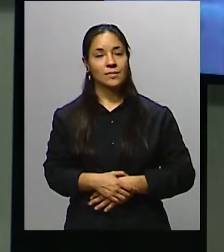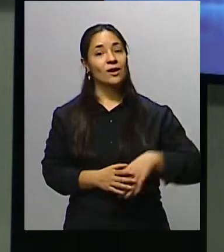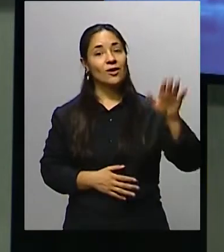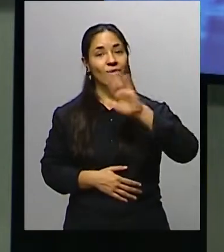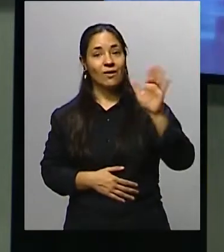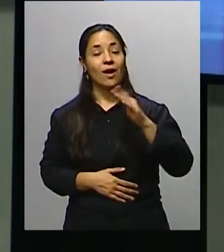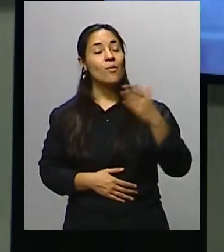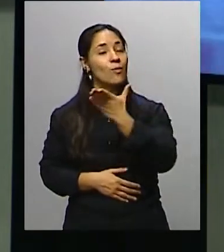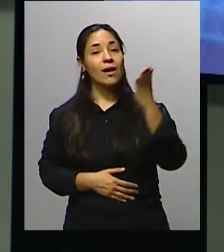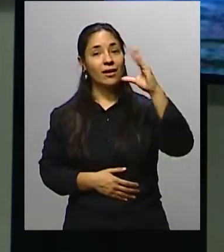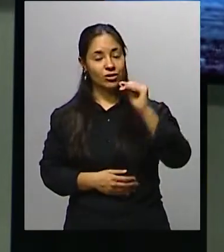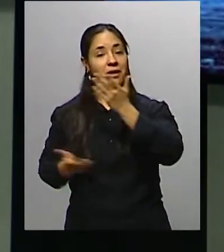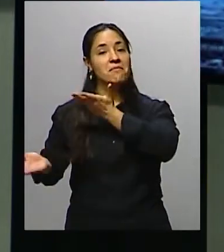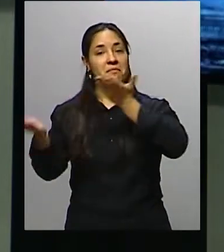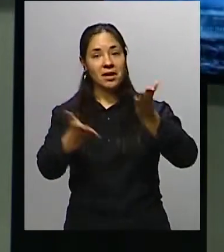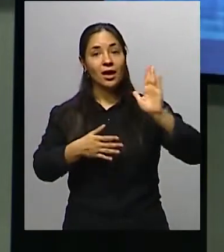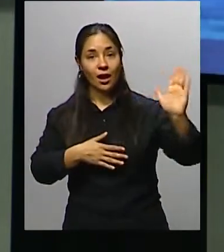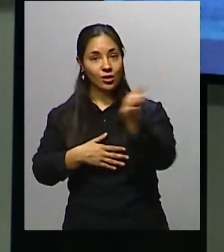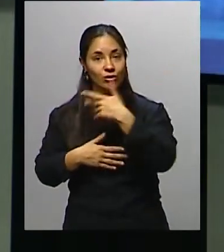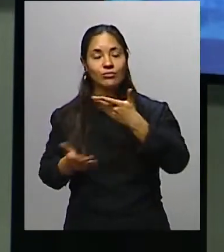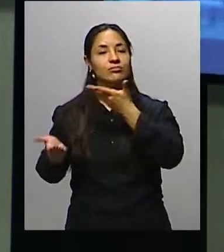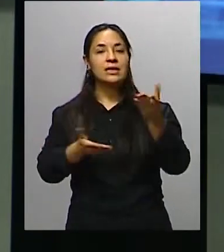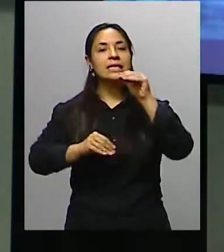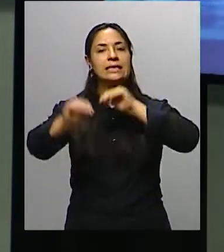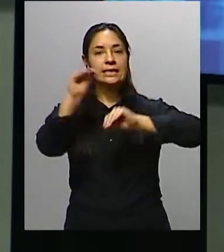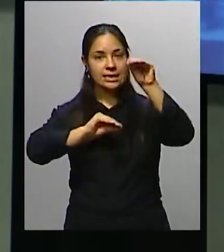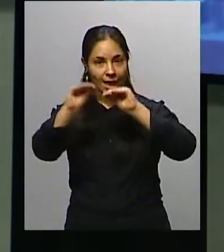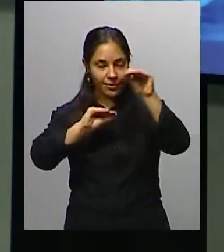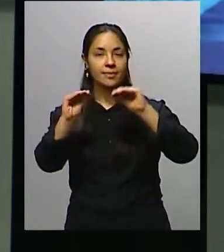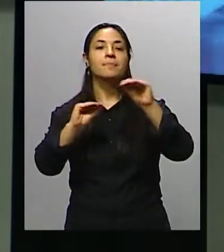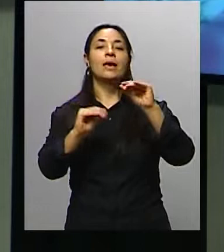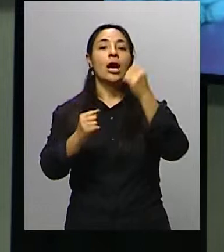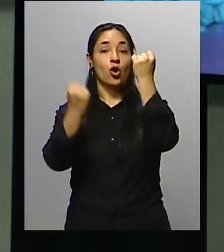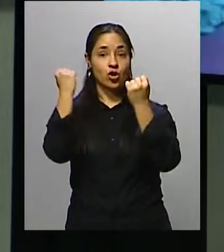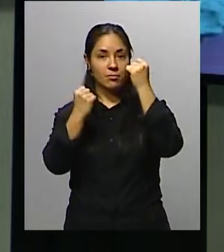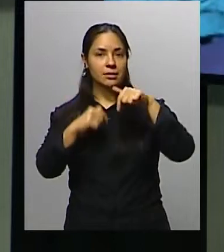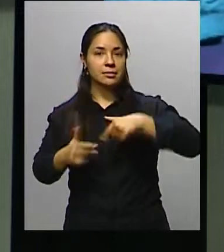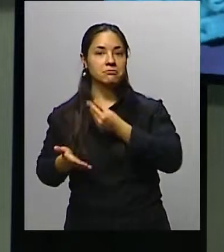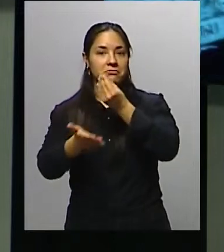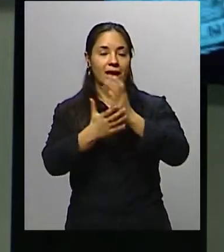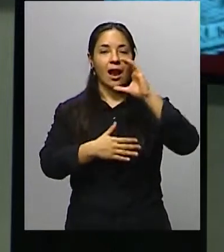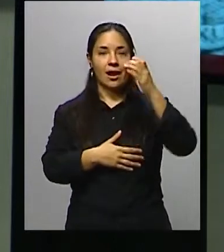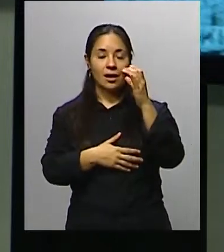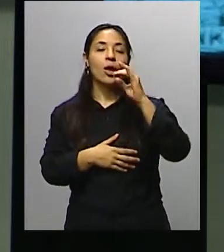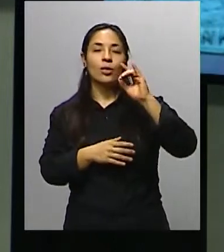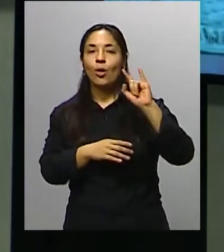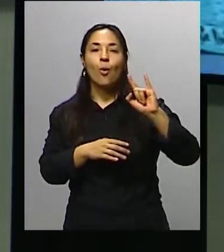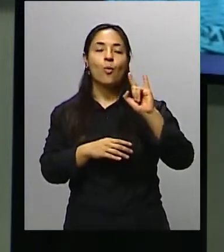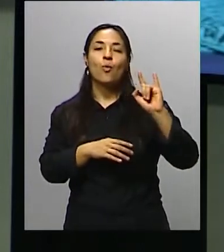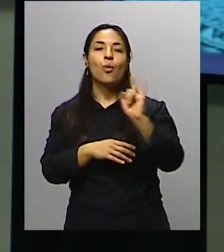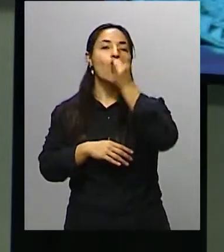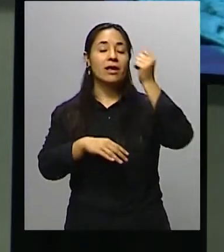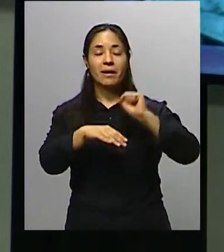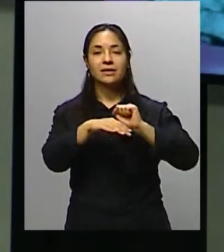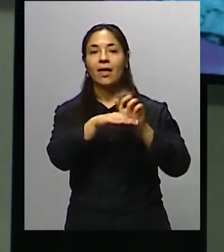Hola, ¿qué tal? Muy buenas noches. Bienvenidas, bienvenidos a una nueva edición de Chat Económico. Aquí estamos en el canal de la Universidad Nacional de Cuyo, Señal U,